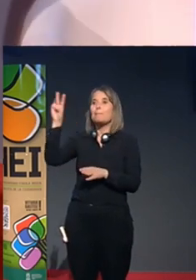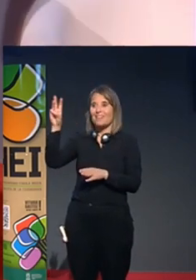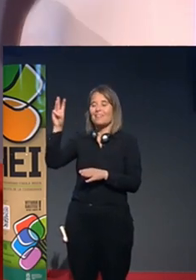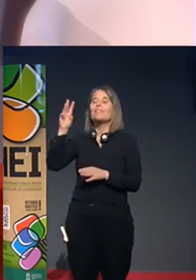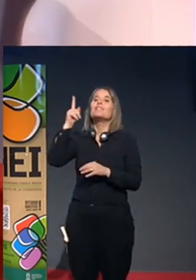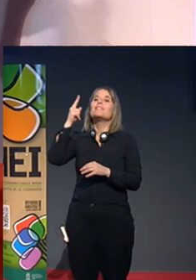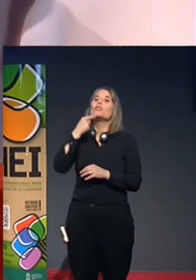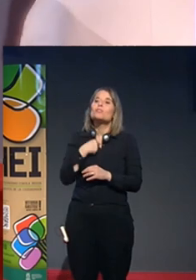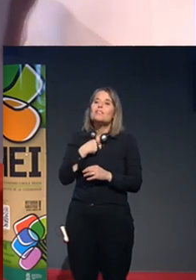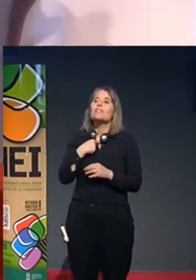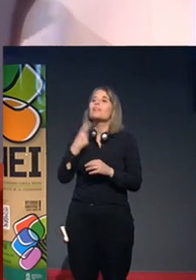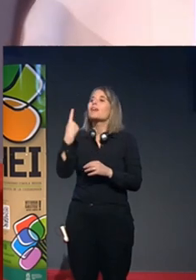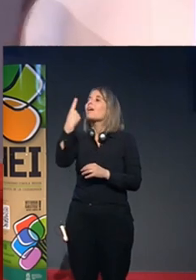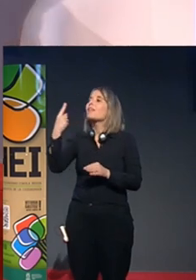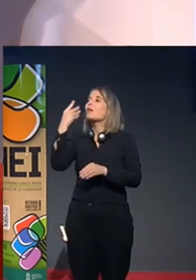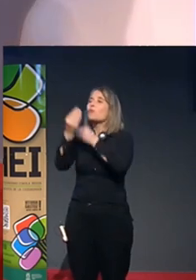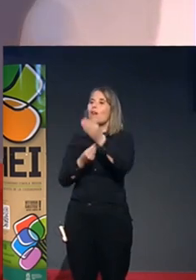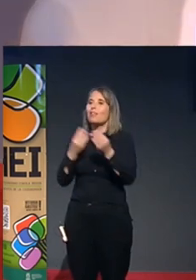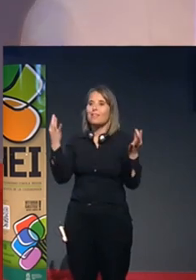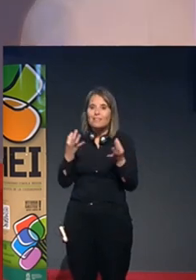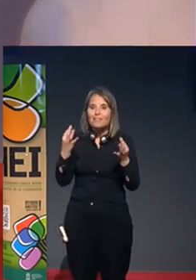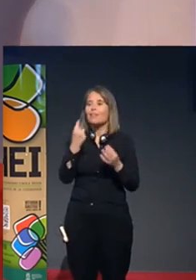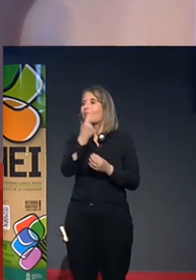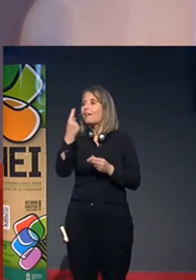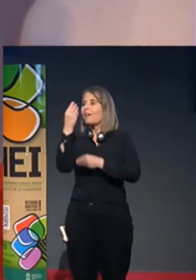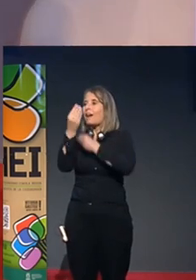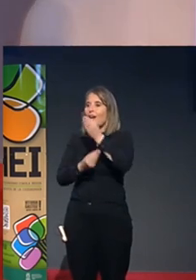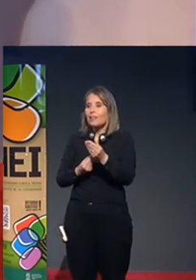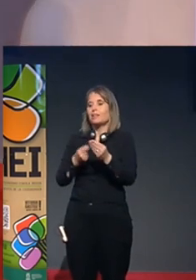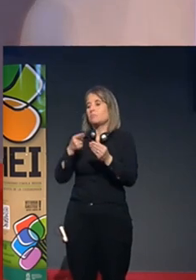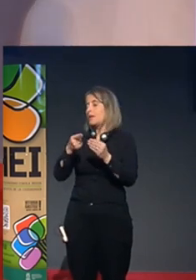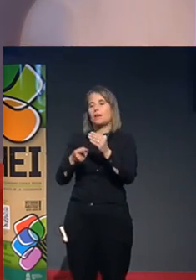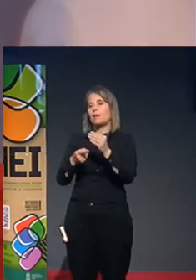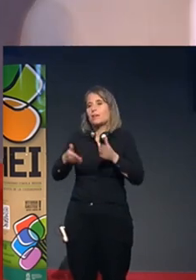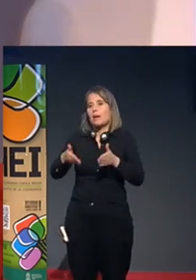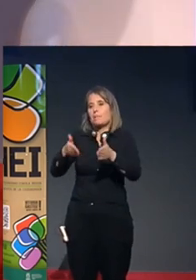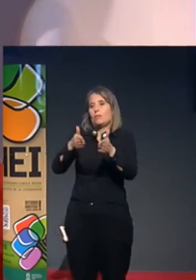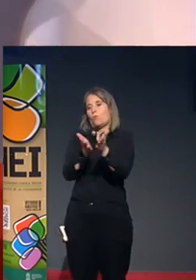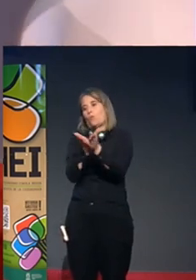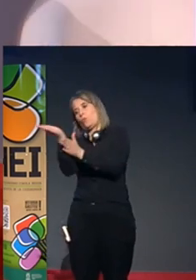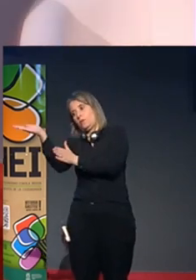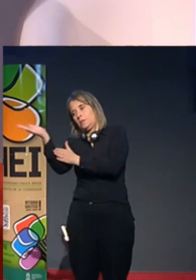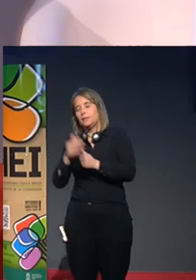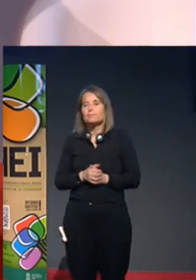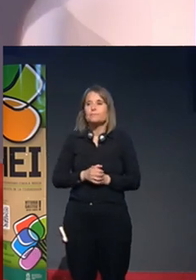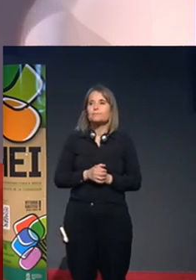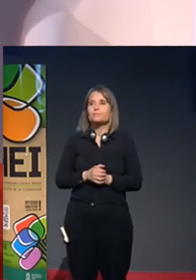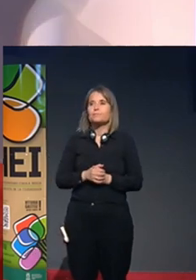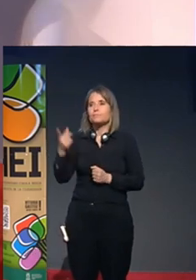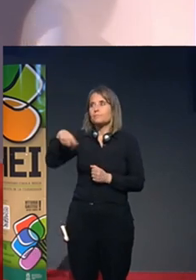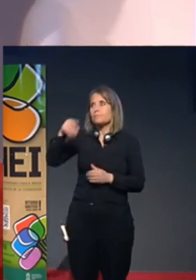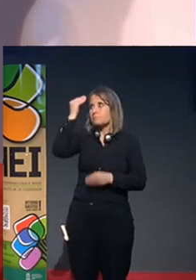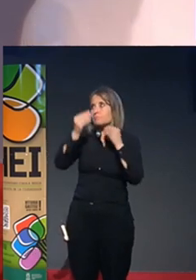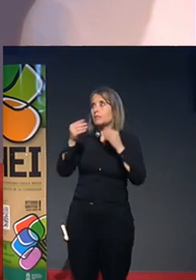dice qué podemos hacer cada uno y cada una de nosotras para cambiar ese rumbo Y quizá estéis pensando que